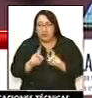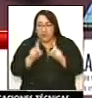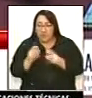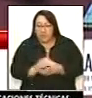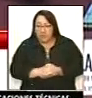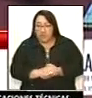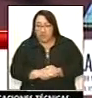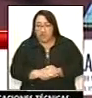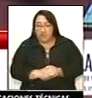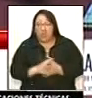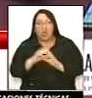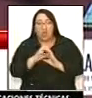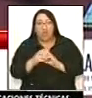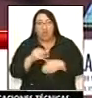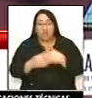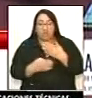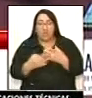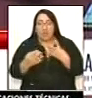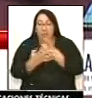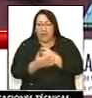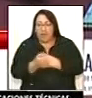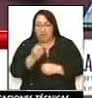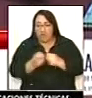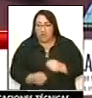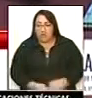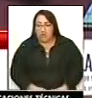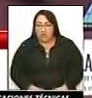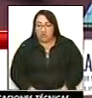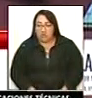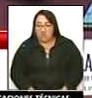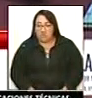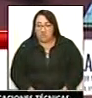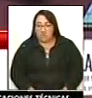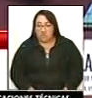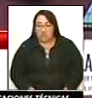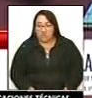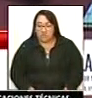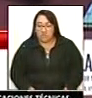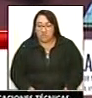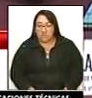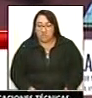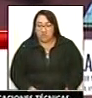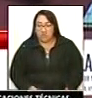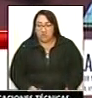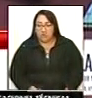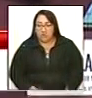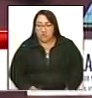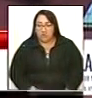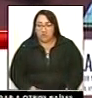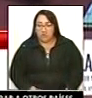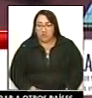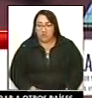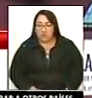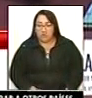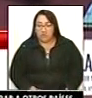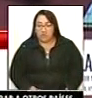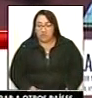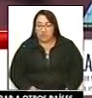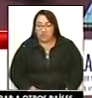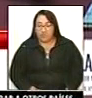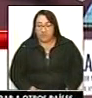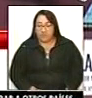además, si el Código Procesal Penal hay que modificarlo. ¿Habría que modificarlo? Todo el mundo se queja del Código Procesal Penal. Tenemos después el